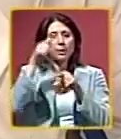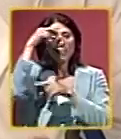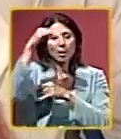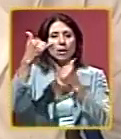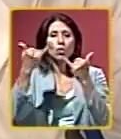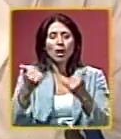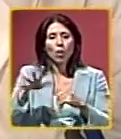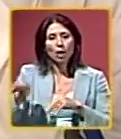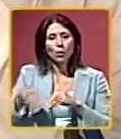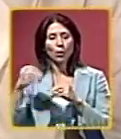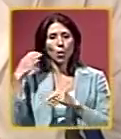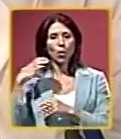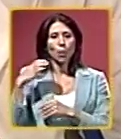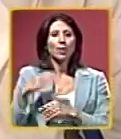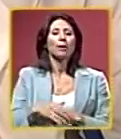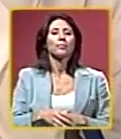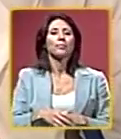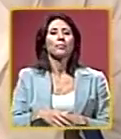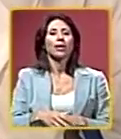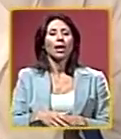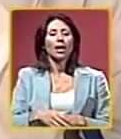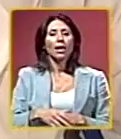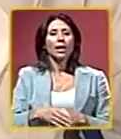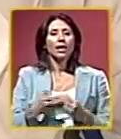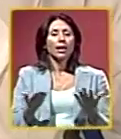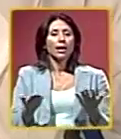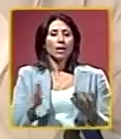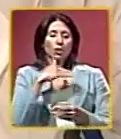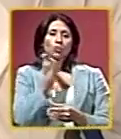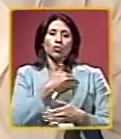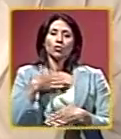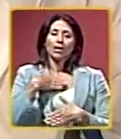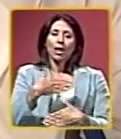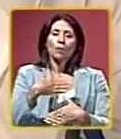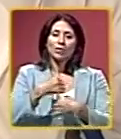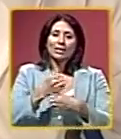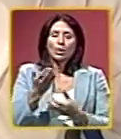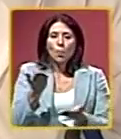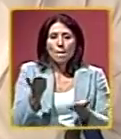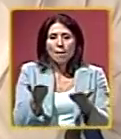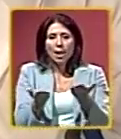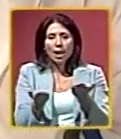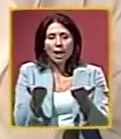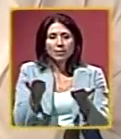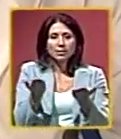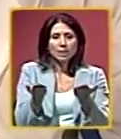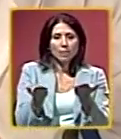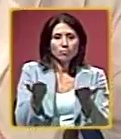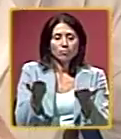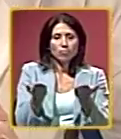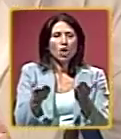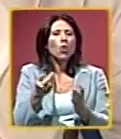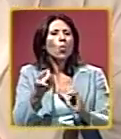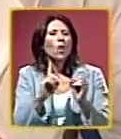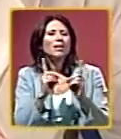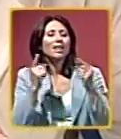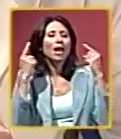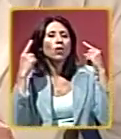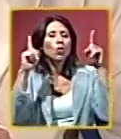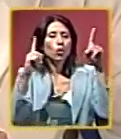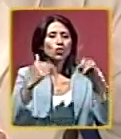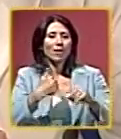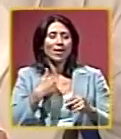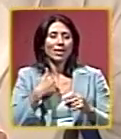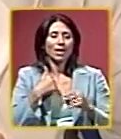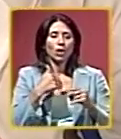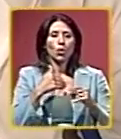ahora Colombia. En ese sentido, nos dedicamos a hacer un balance de cuáles eran los logros que había tenido el